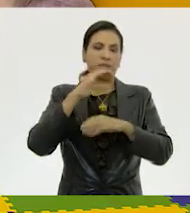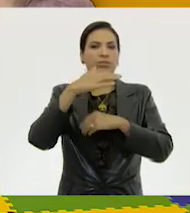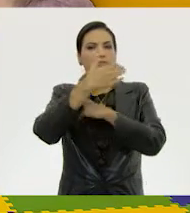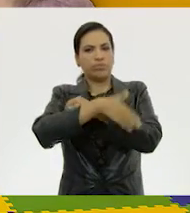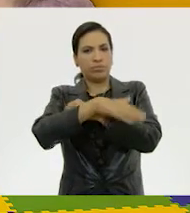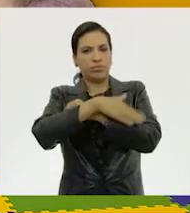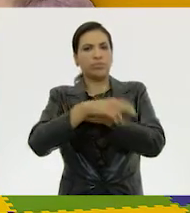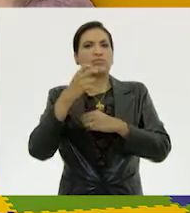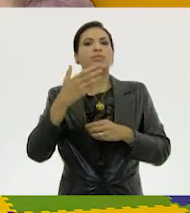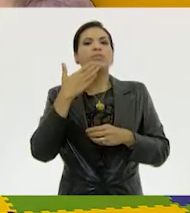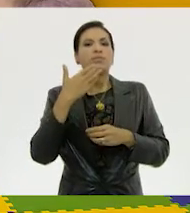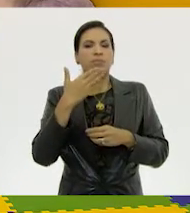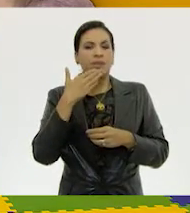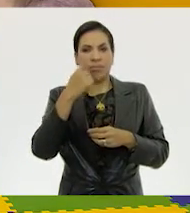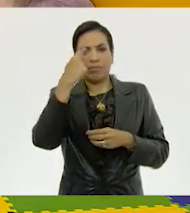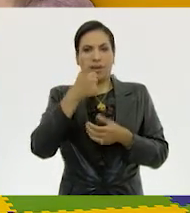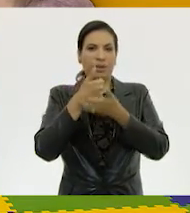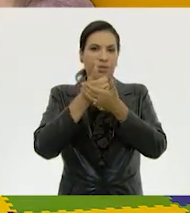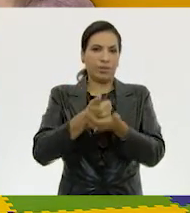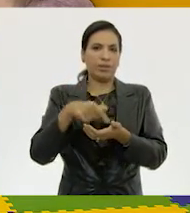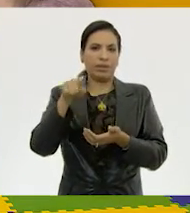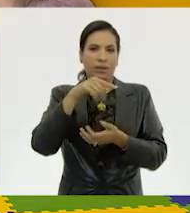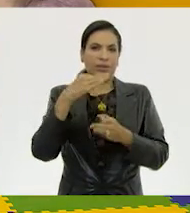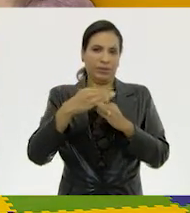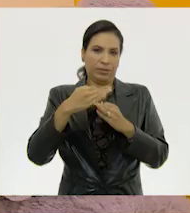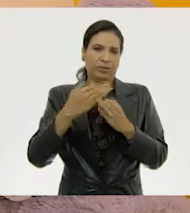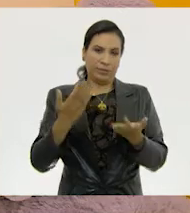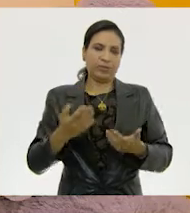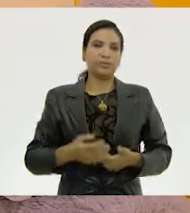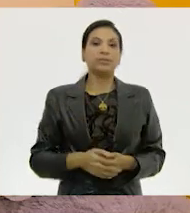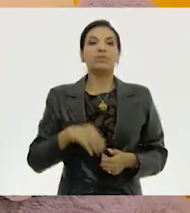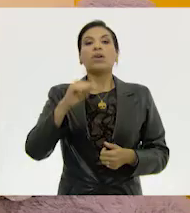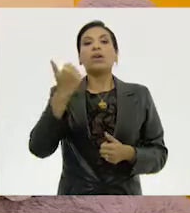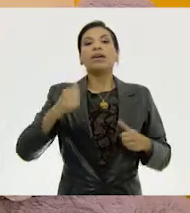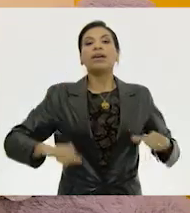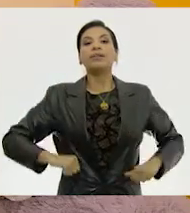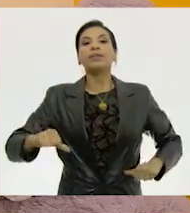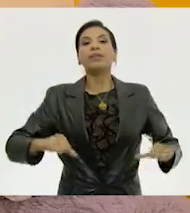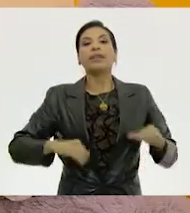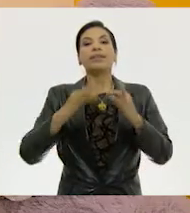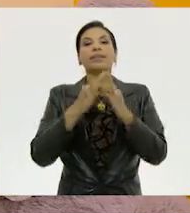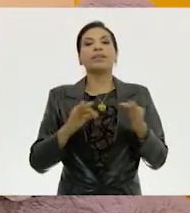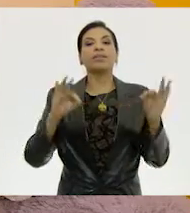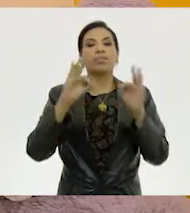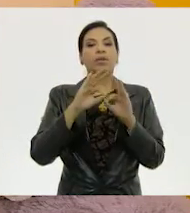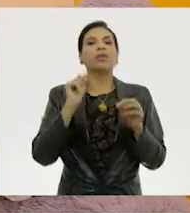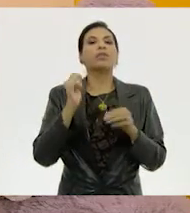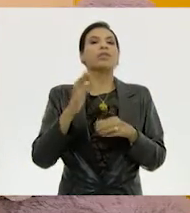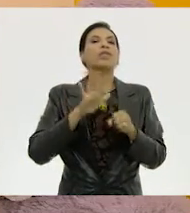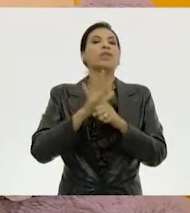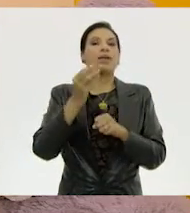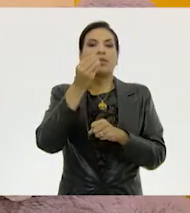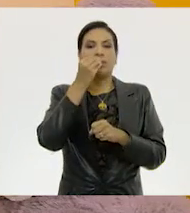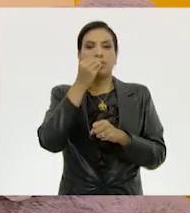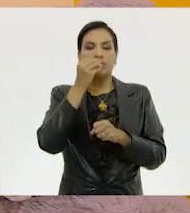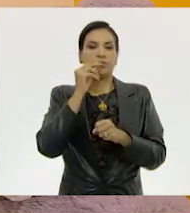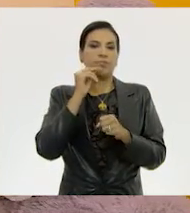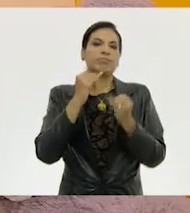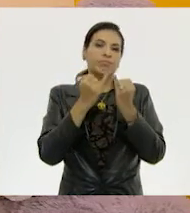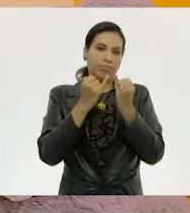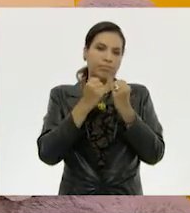apapachos son un buen recurso para acompañar este momento. Otra actividad muy importante en el día es la alimentación